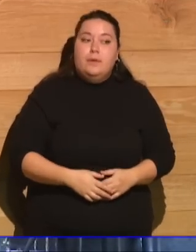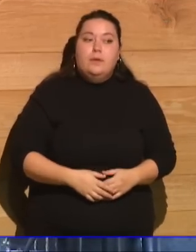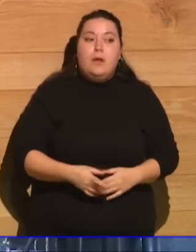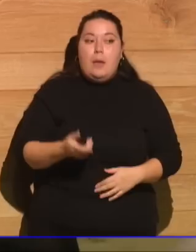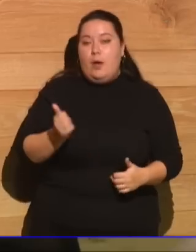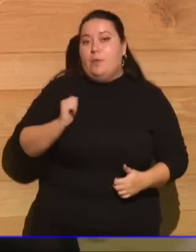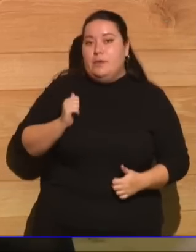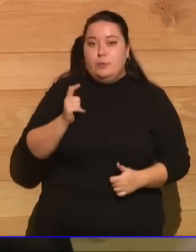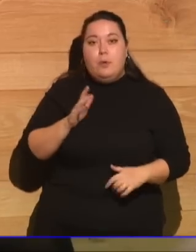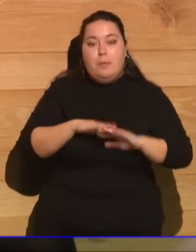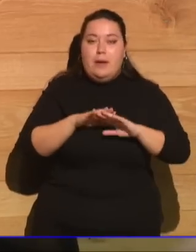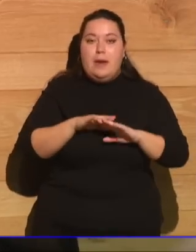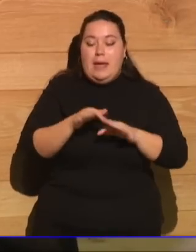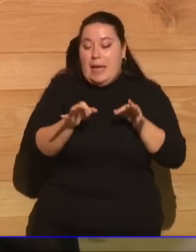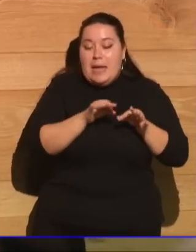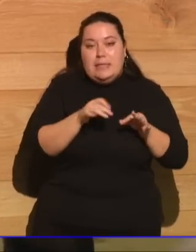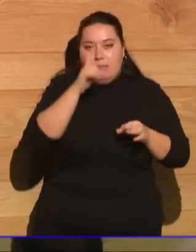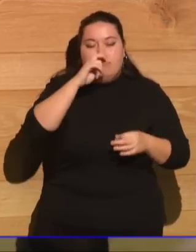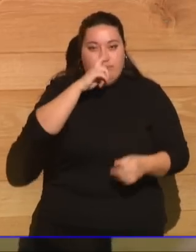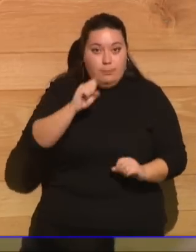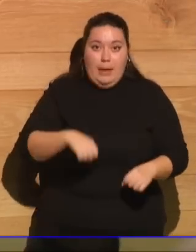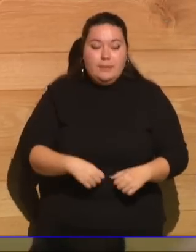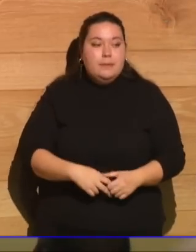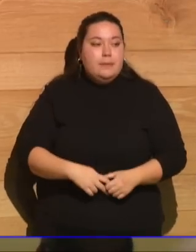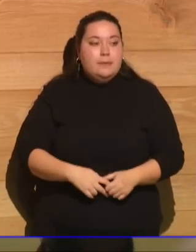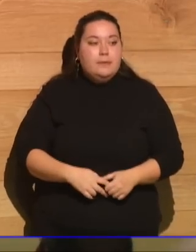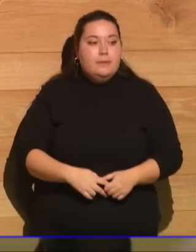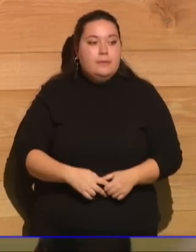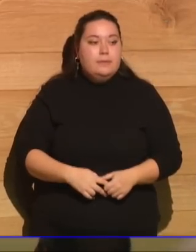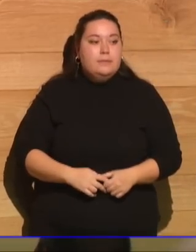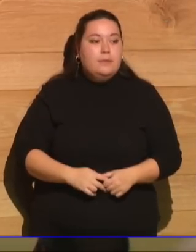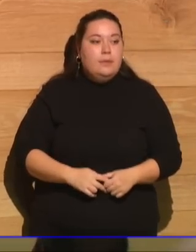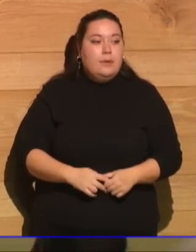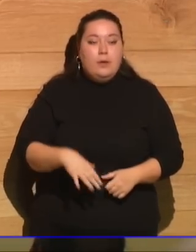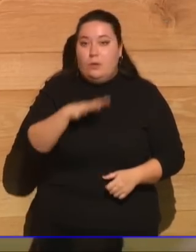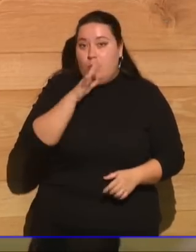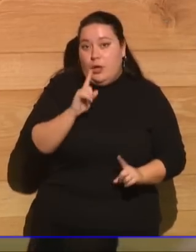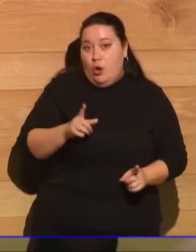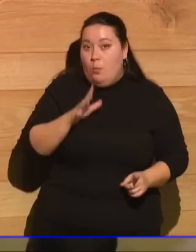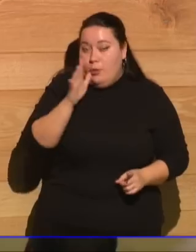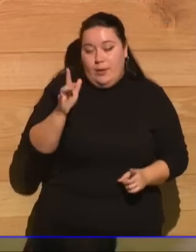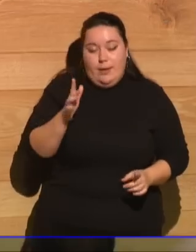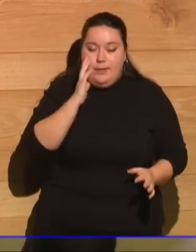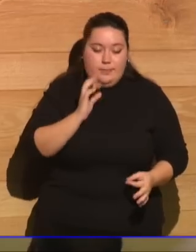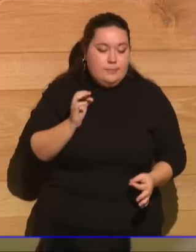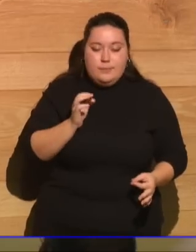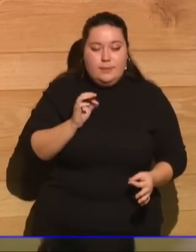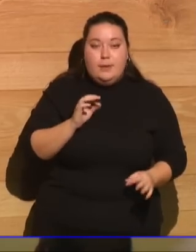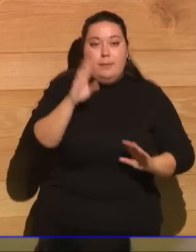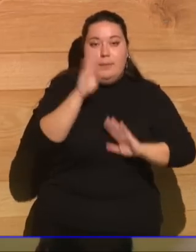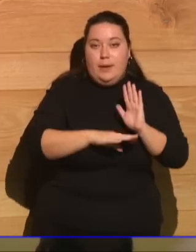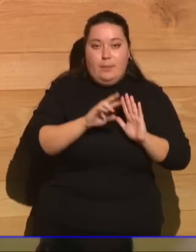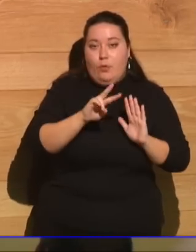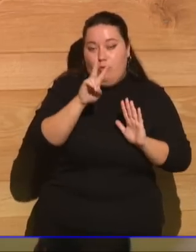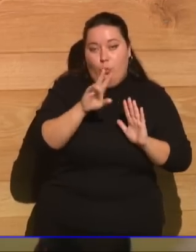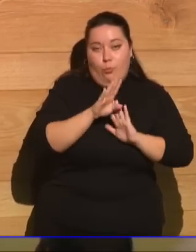recopilemos, aprovechemos para recopilar islas también. A la hora hay 40 de Formentera. ¿Por qué no? Si ya vamos a hacer de Alan Parker